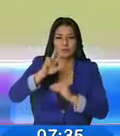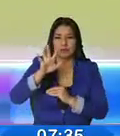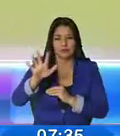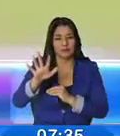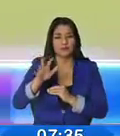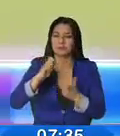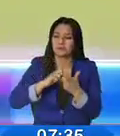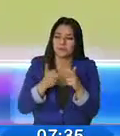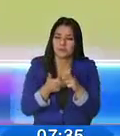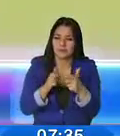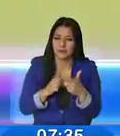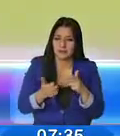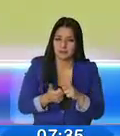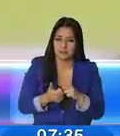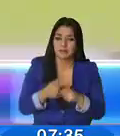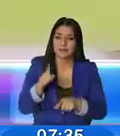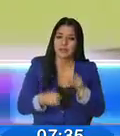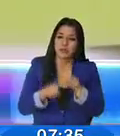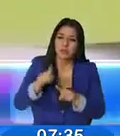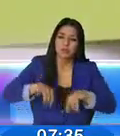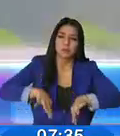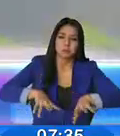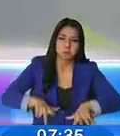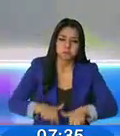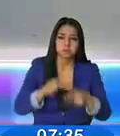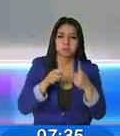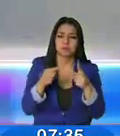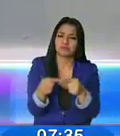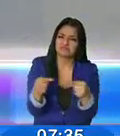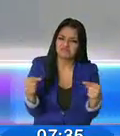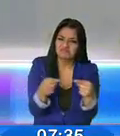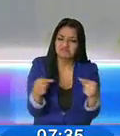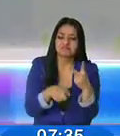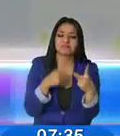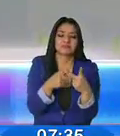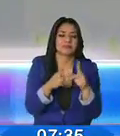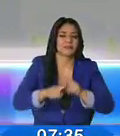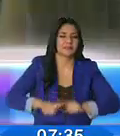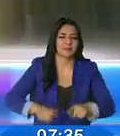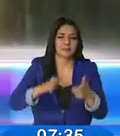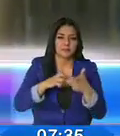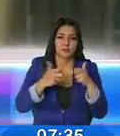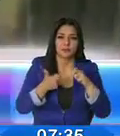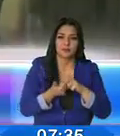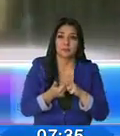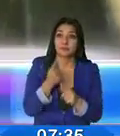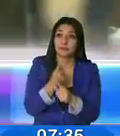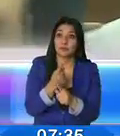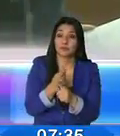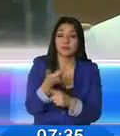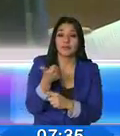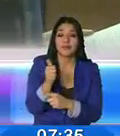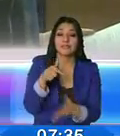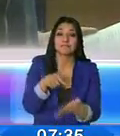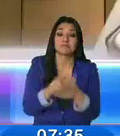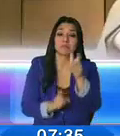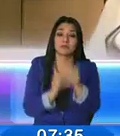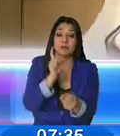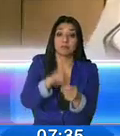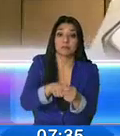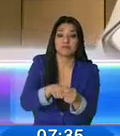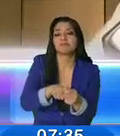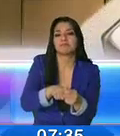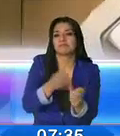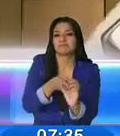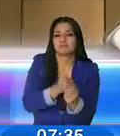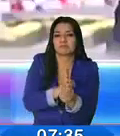País, debido a la devaluación de actos de corrupción, las pugnas internas, entre otros, lo que ha llevado a que más de 10.000 afiliados se hayan